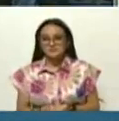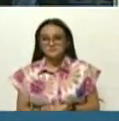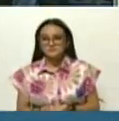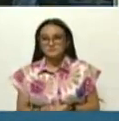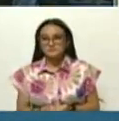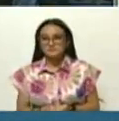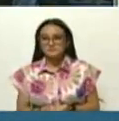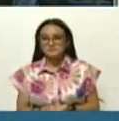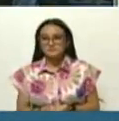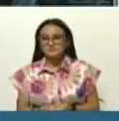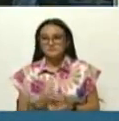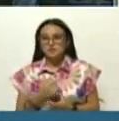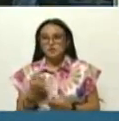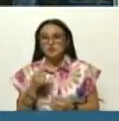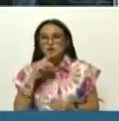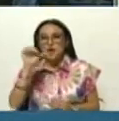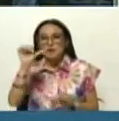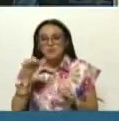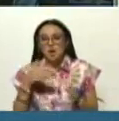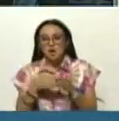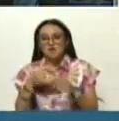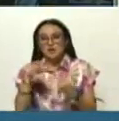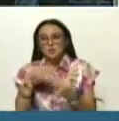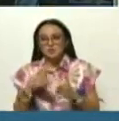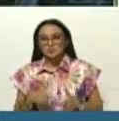hablando contra la revolución, contra la patria.